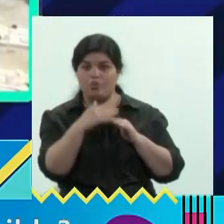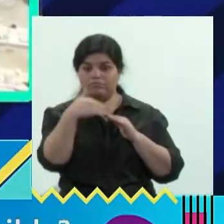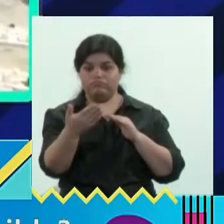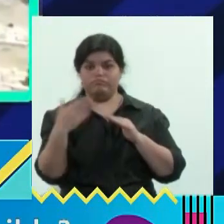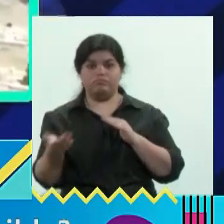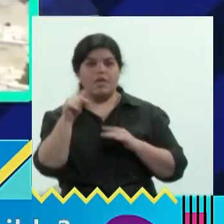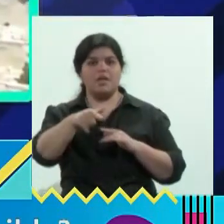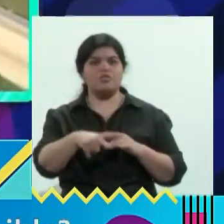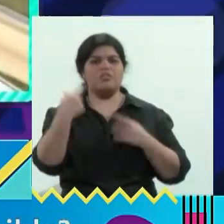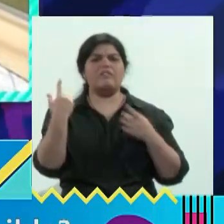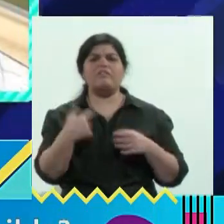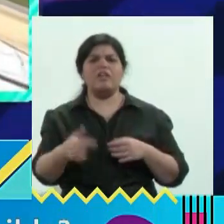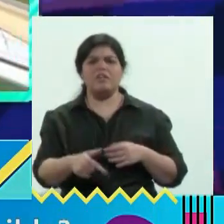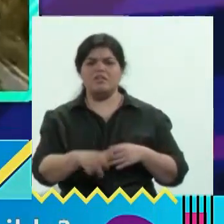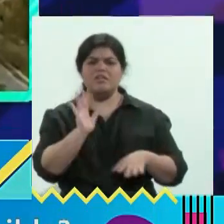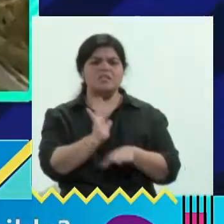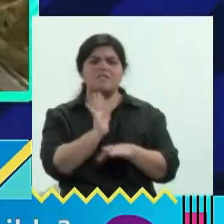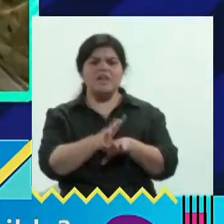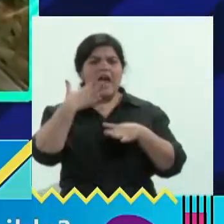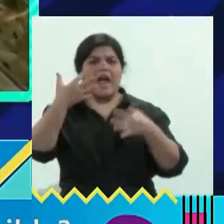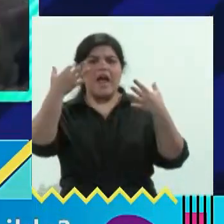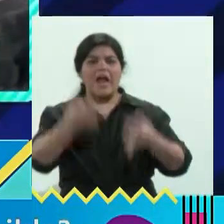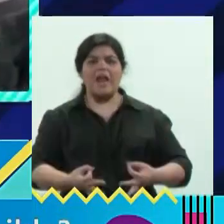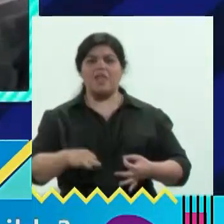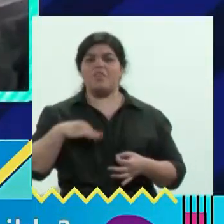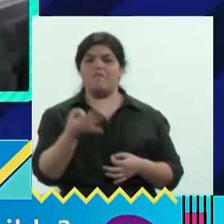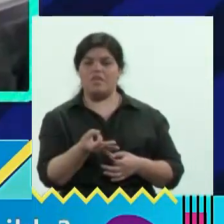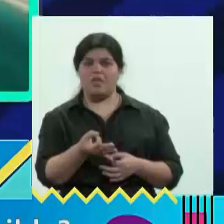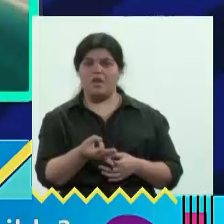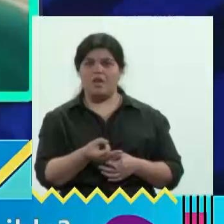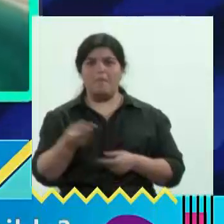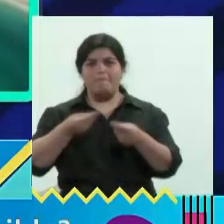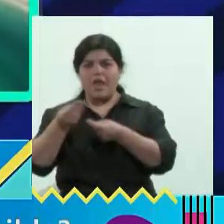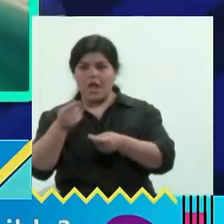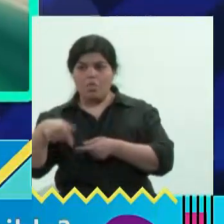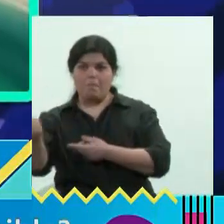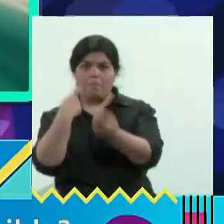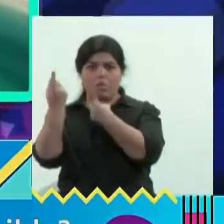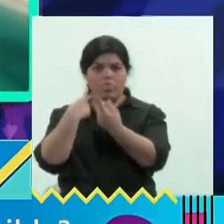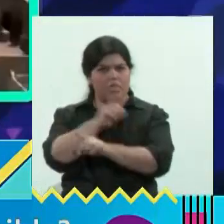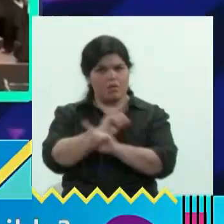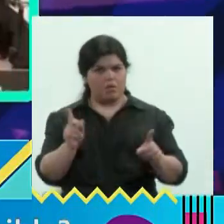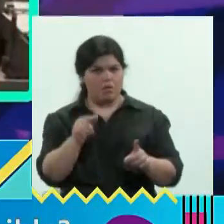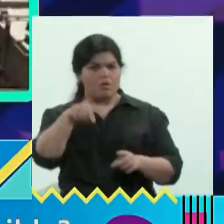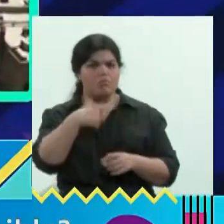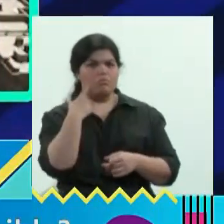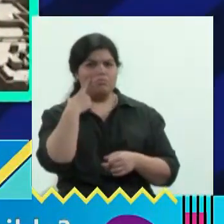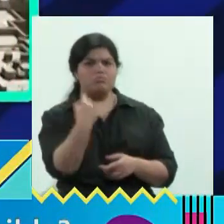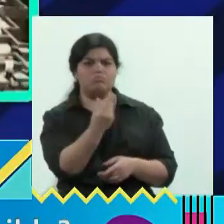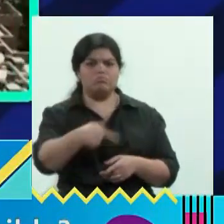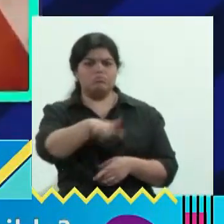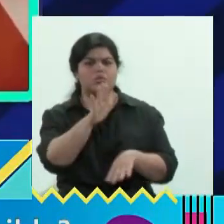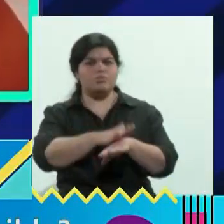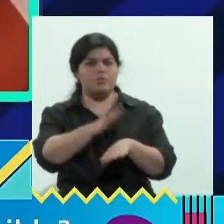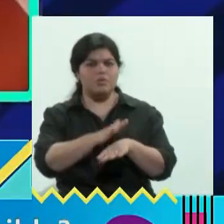vida. No es el mercado el que tiene que decir hacia dónde crece, hacia dónde no crece la ciudad. Entonces, hay una pretensión de que el mercado